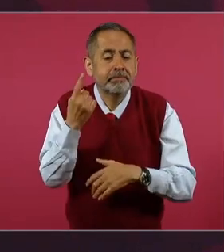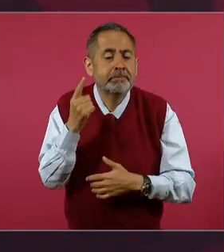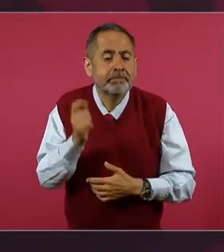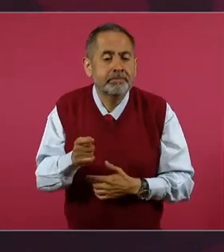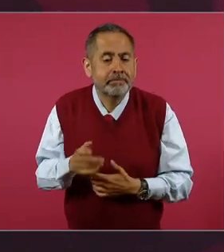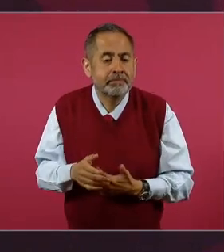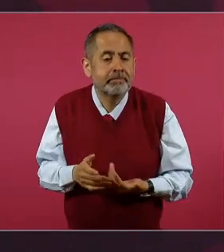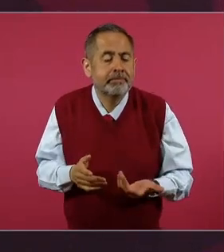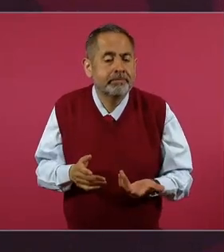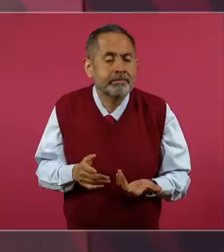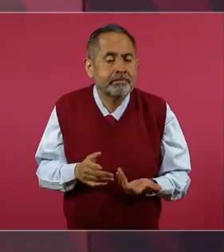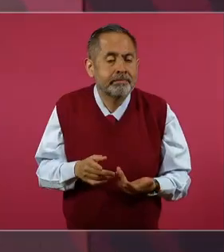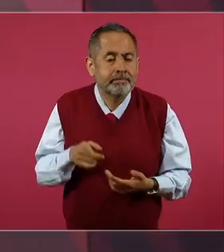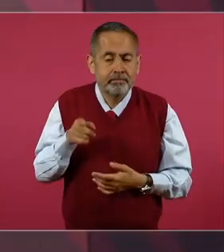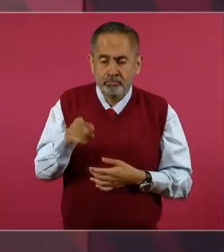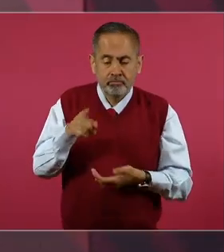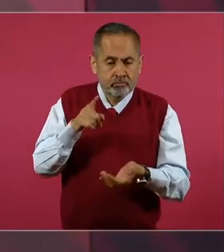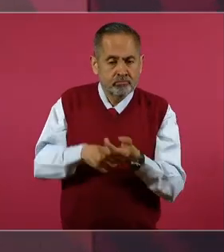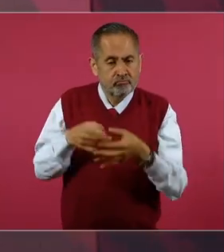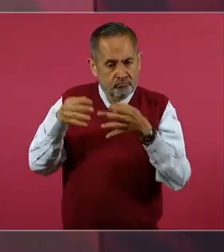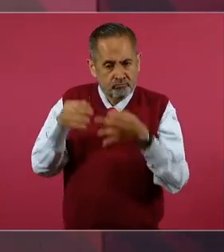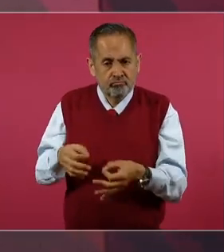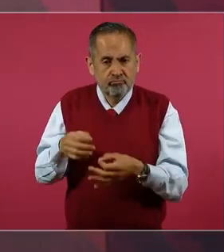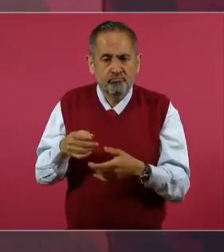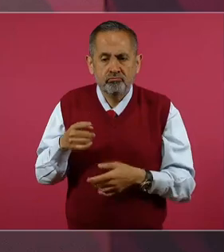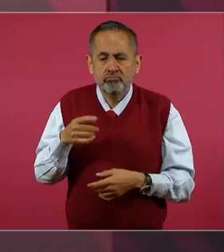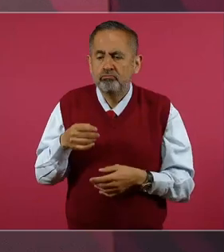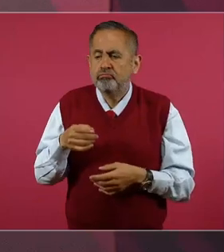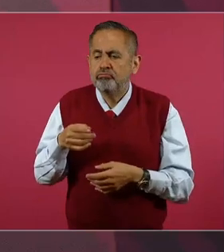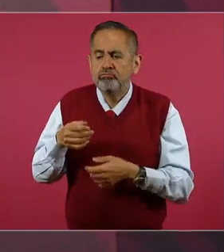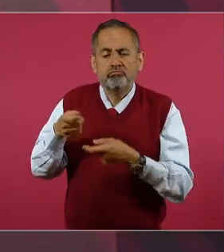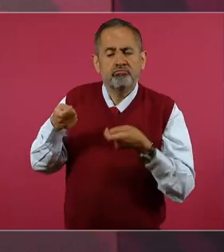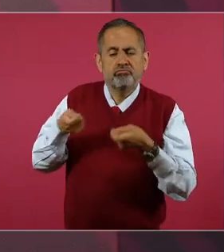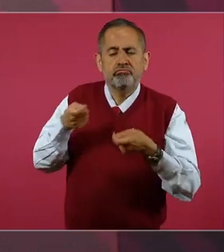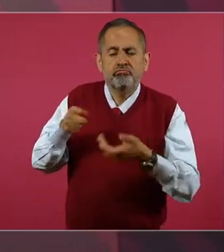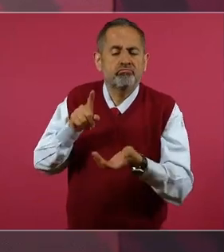a un auténtico juez.